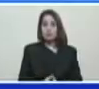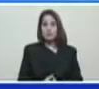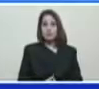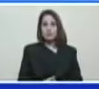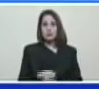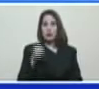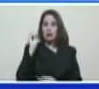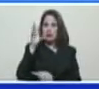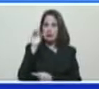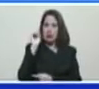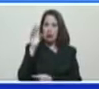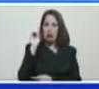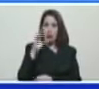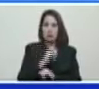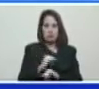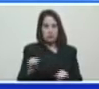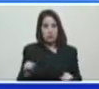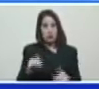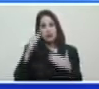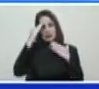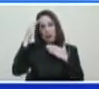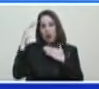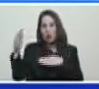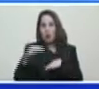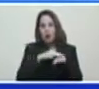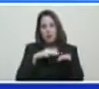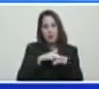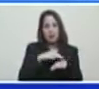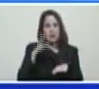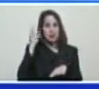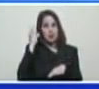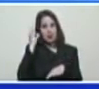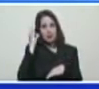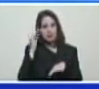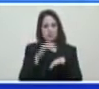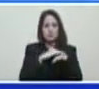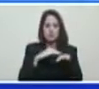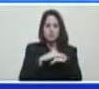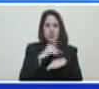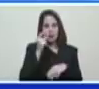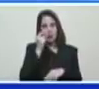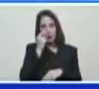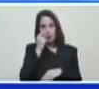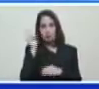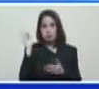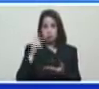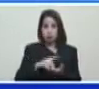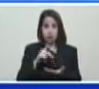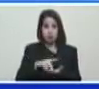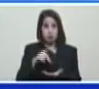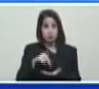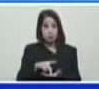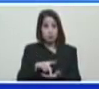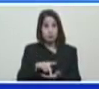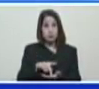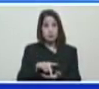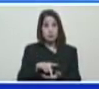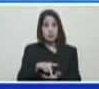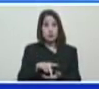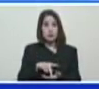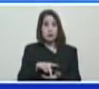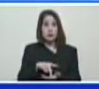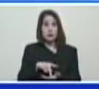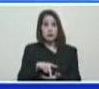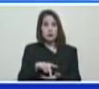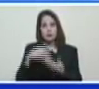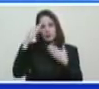congreso bueno saludo a todas las ministras a todos los ministros presentes queridos compañeros